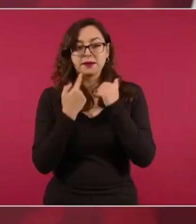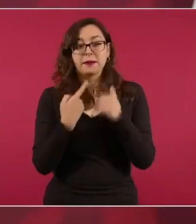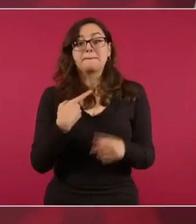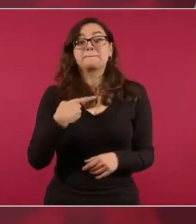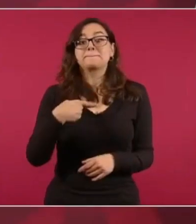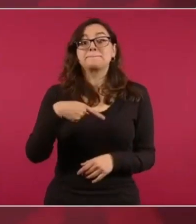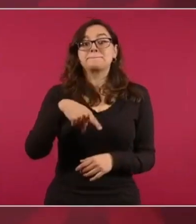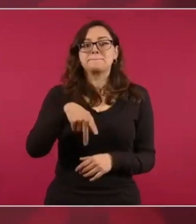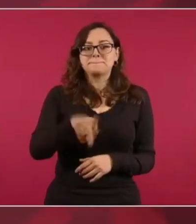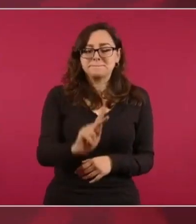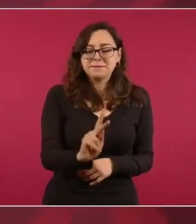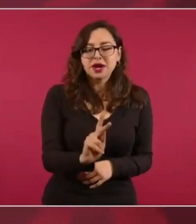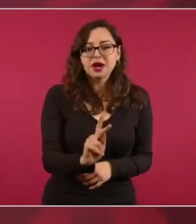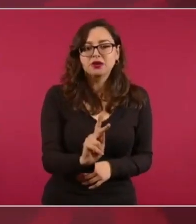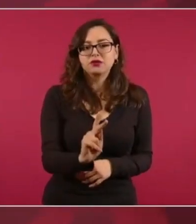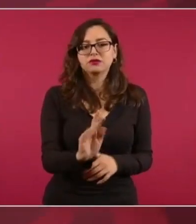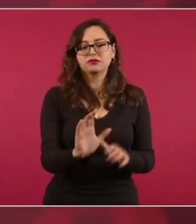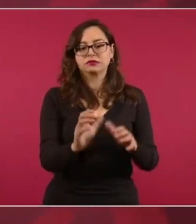sí les molesta